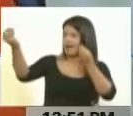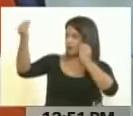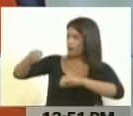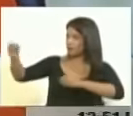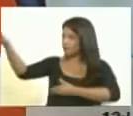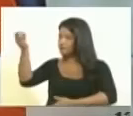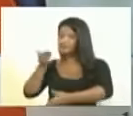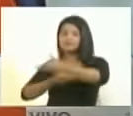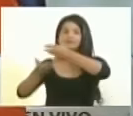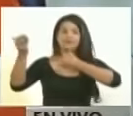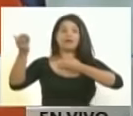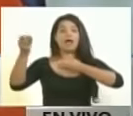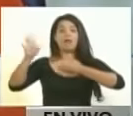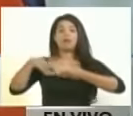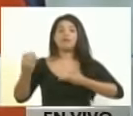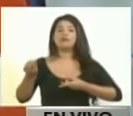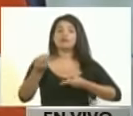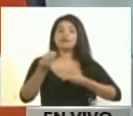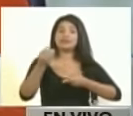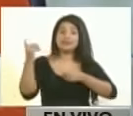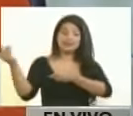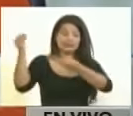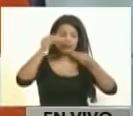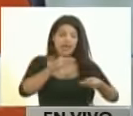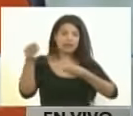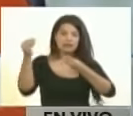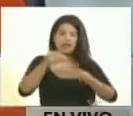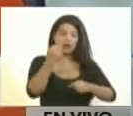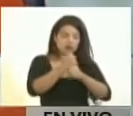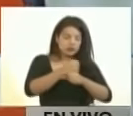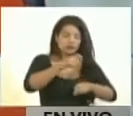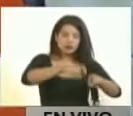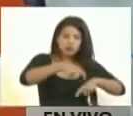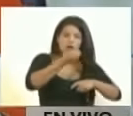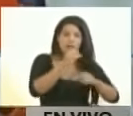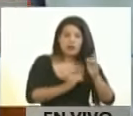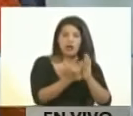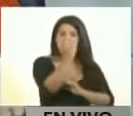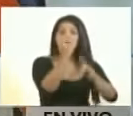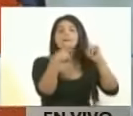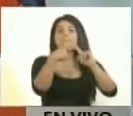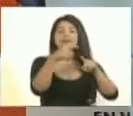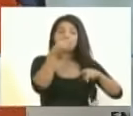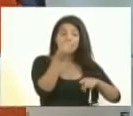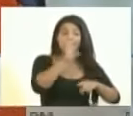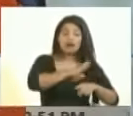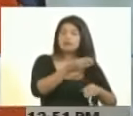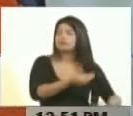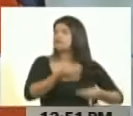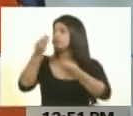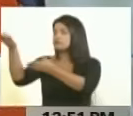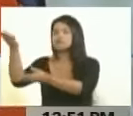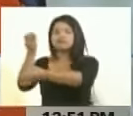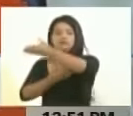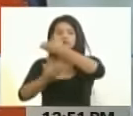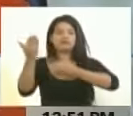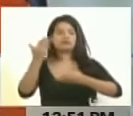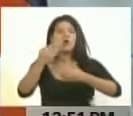y que tengamos además vocación exportadora para generar divisas distintas a las